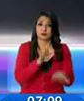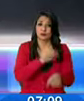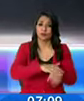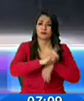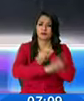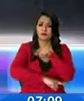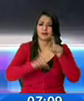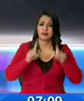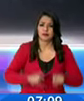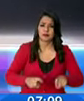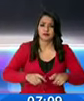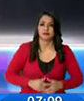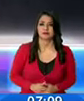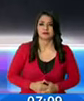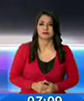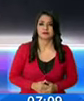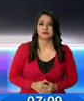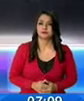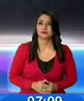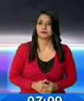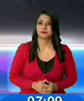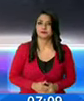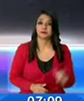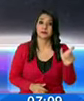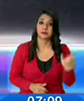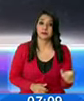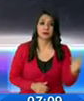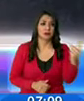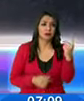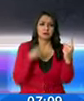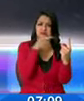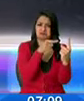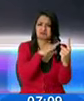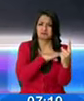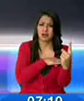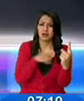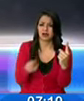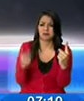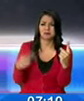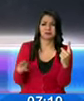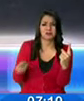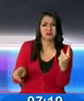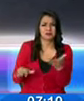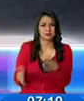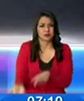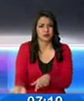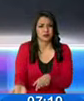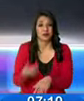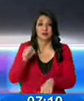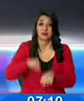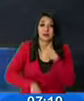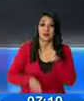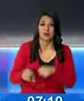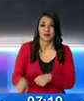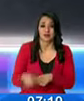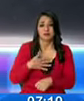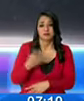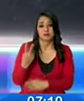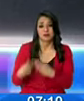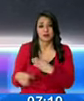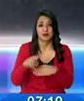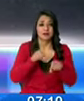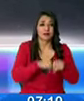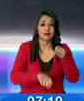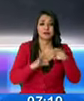si algún día llegar a parecer esa persona malvada theron así eso es un daño a la vez de que el hecho tenga hemos